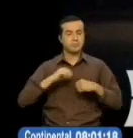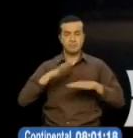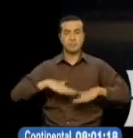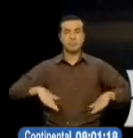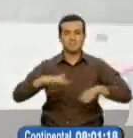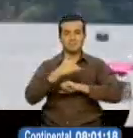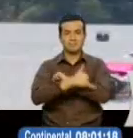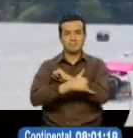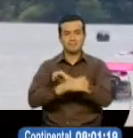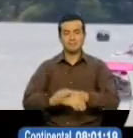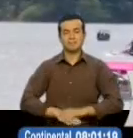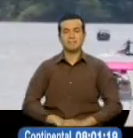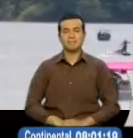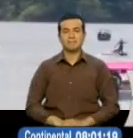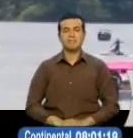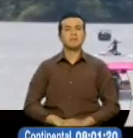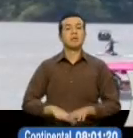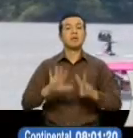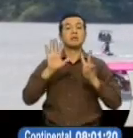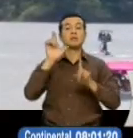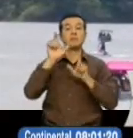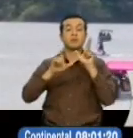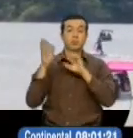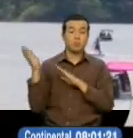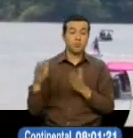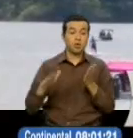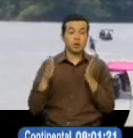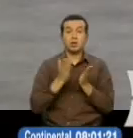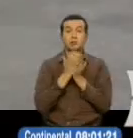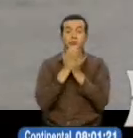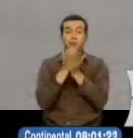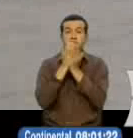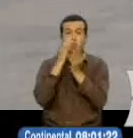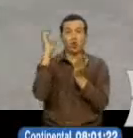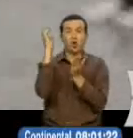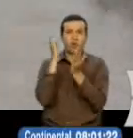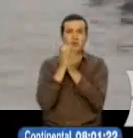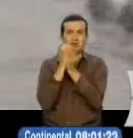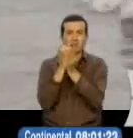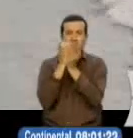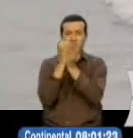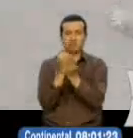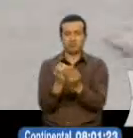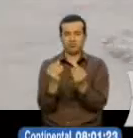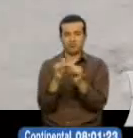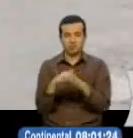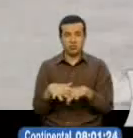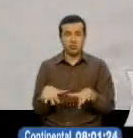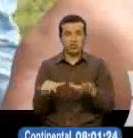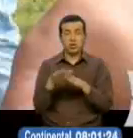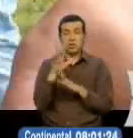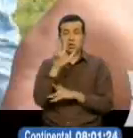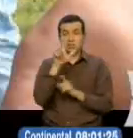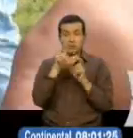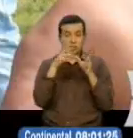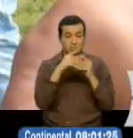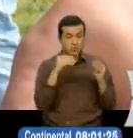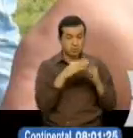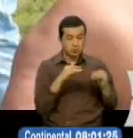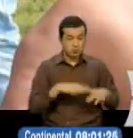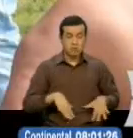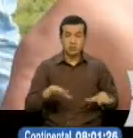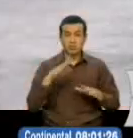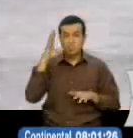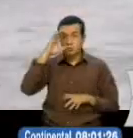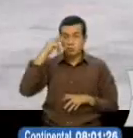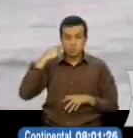nacional. Asciende a 7 el número de muertos por el naufragio de la embarcación en la represa del Peñol Guatapé en Colombia. Otras 3 están desaparecidas. Las